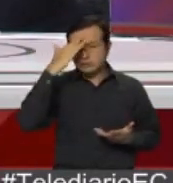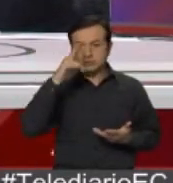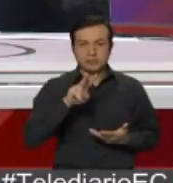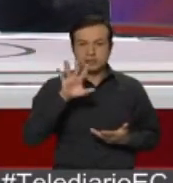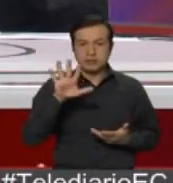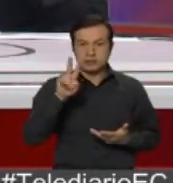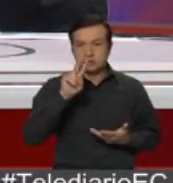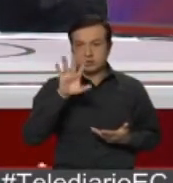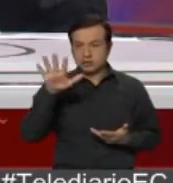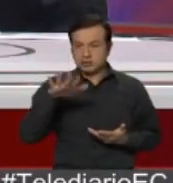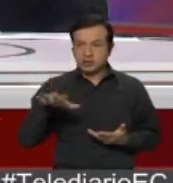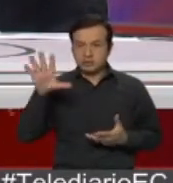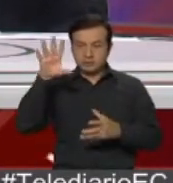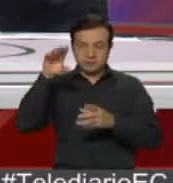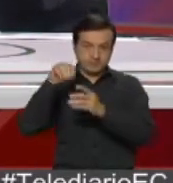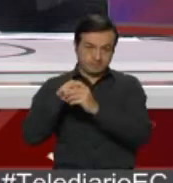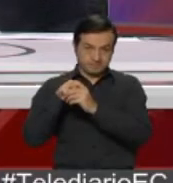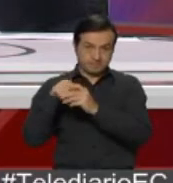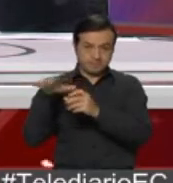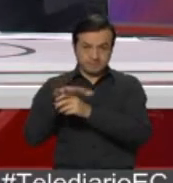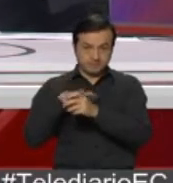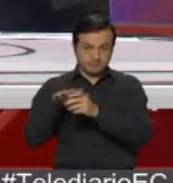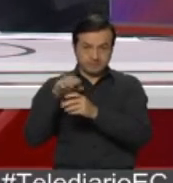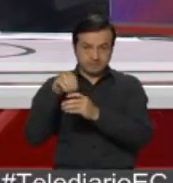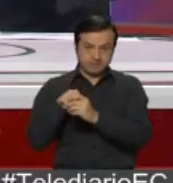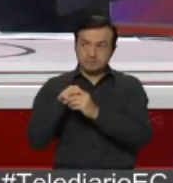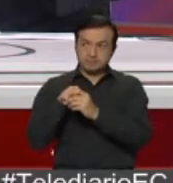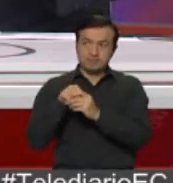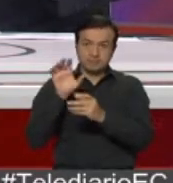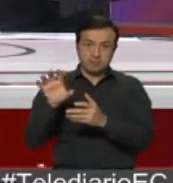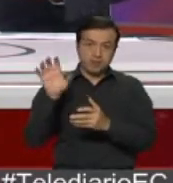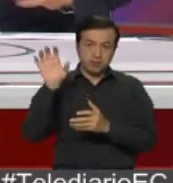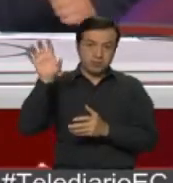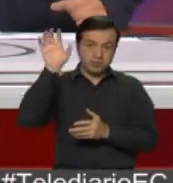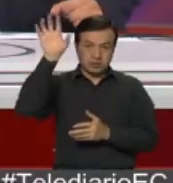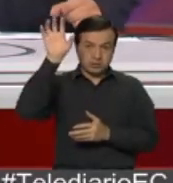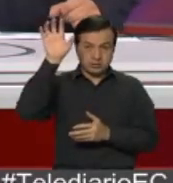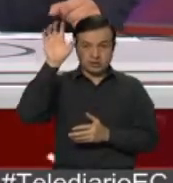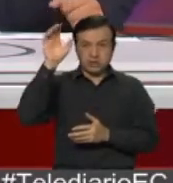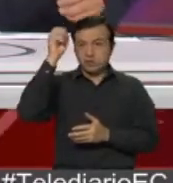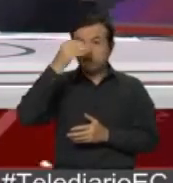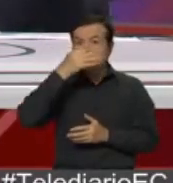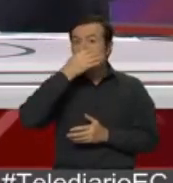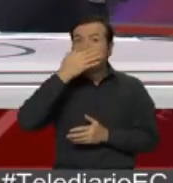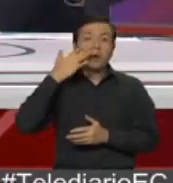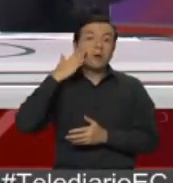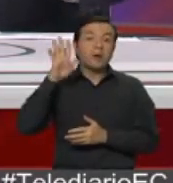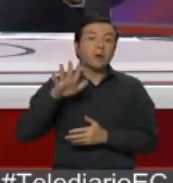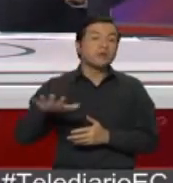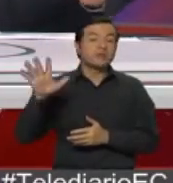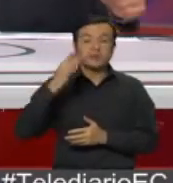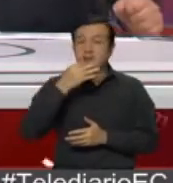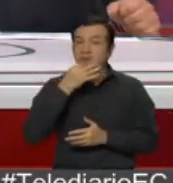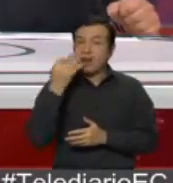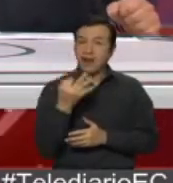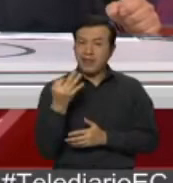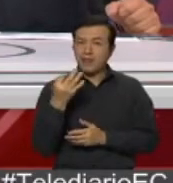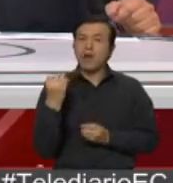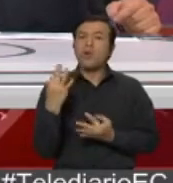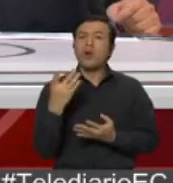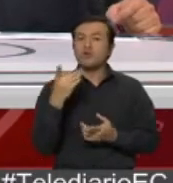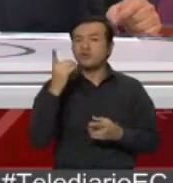25 casos tendrían relación puntualmente a varias provincias amazónicas. ¿Pero cuáles son las cifras reales que